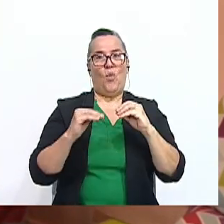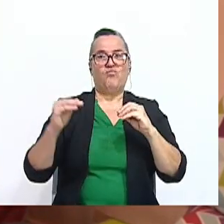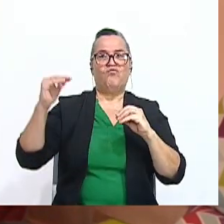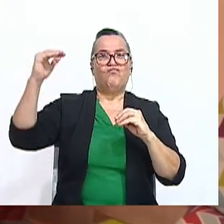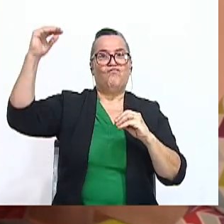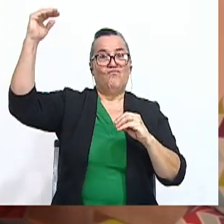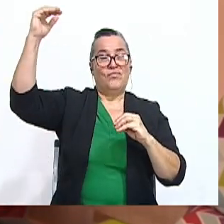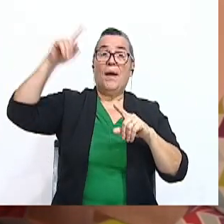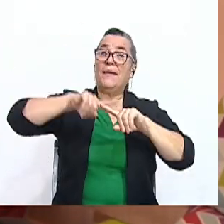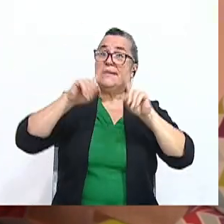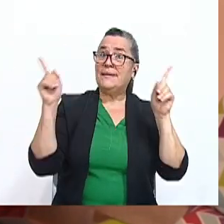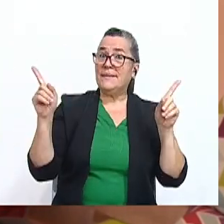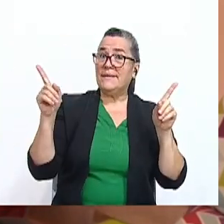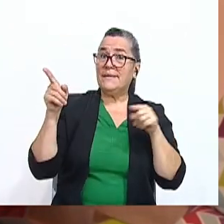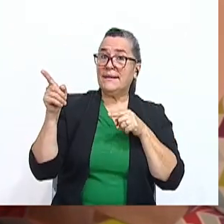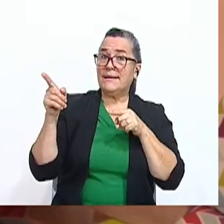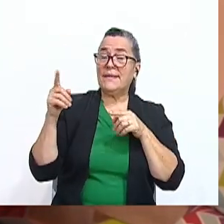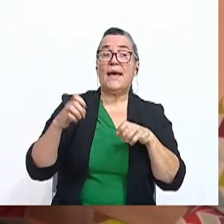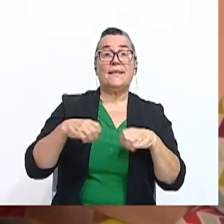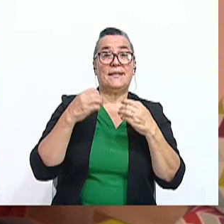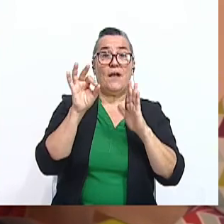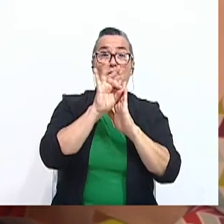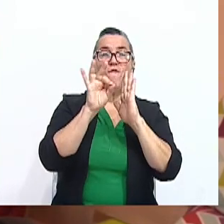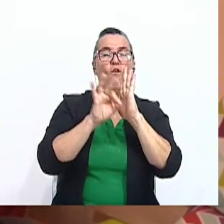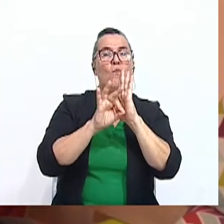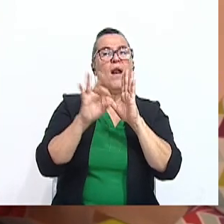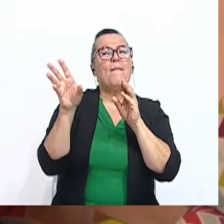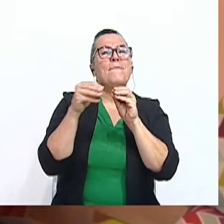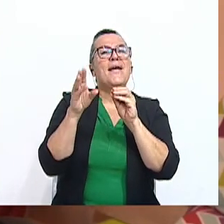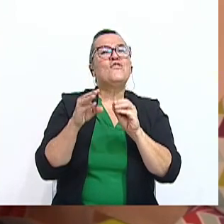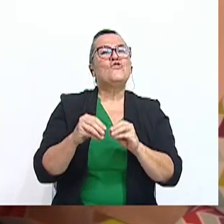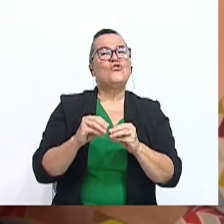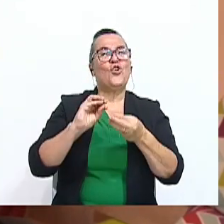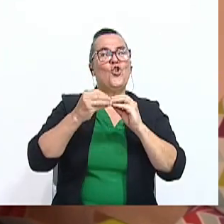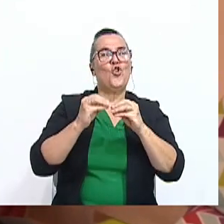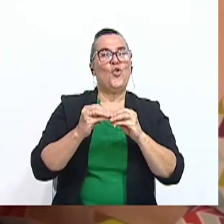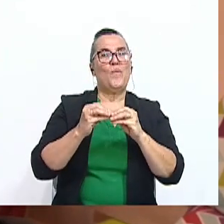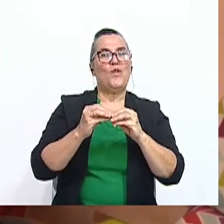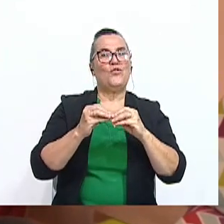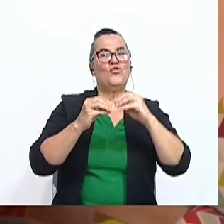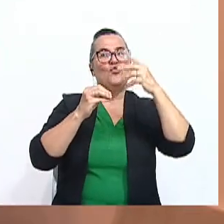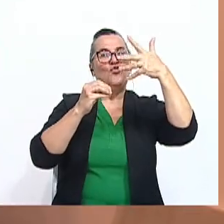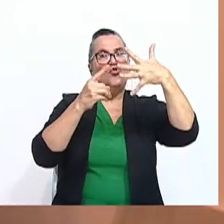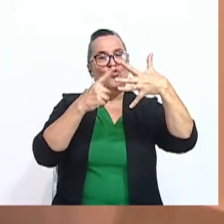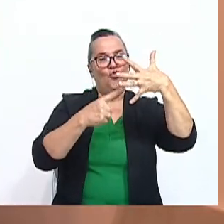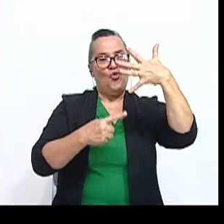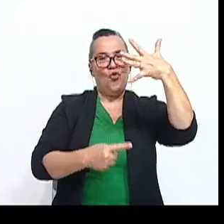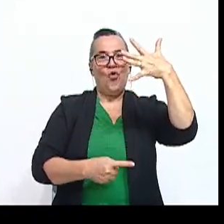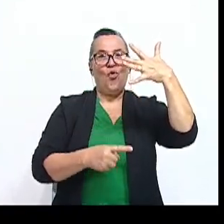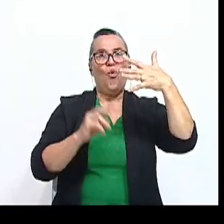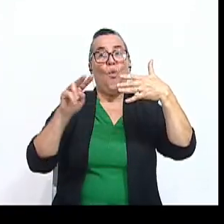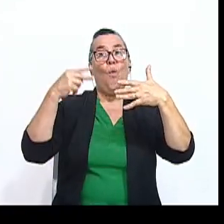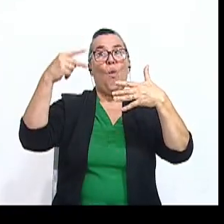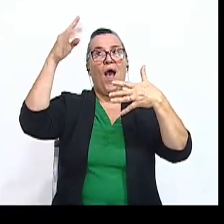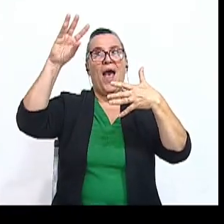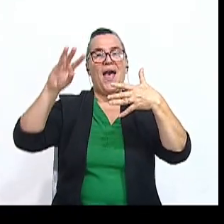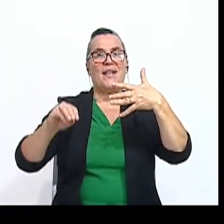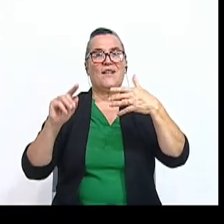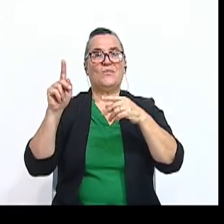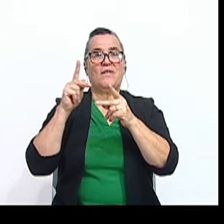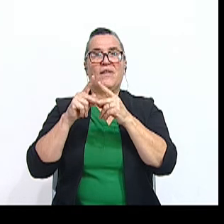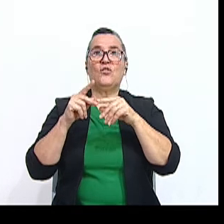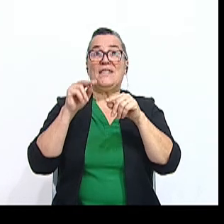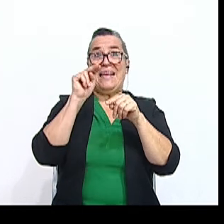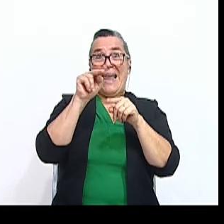Sin embargo, también existe una fórmula para ir sumando los números cuadrados perfectos, que es n